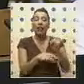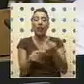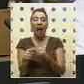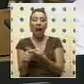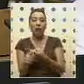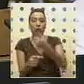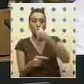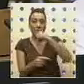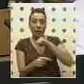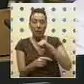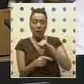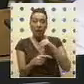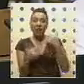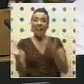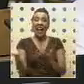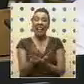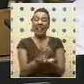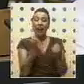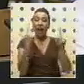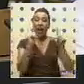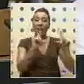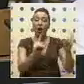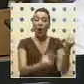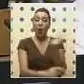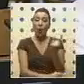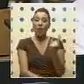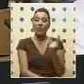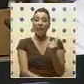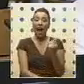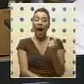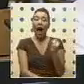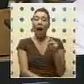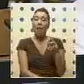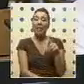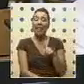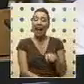privados. Ya le quitaron la acreditación a la Universidad de las Américas,